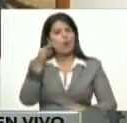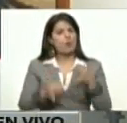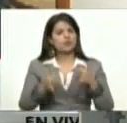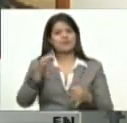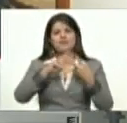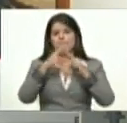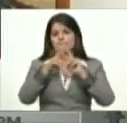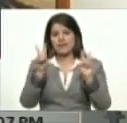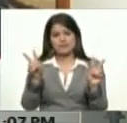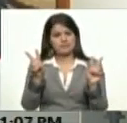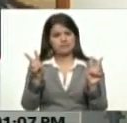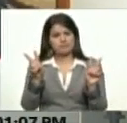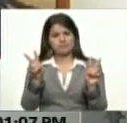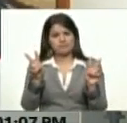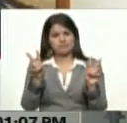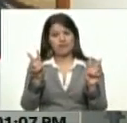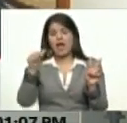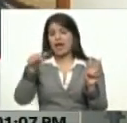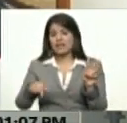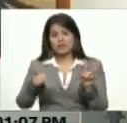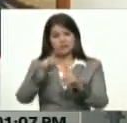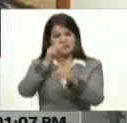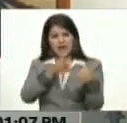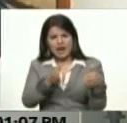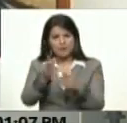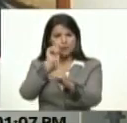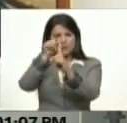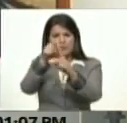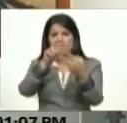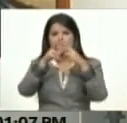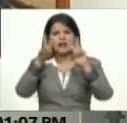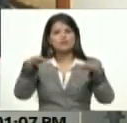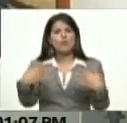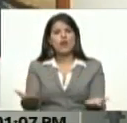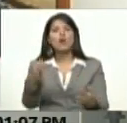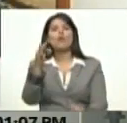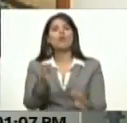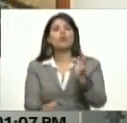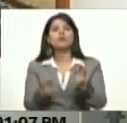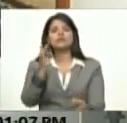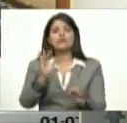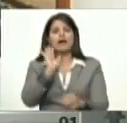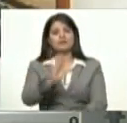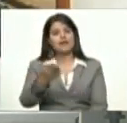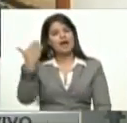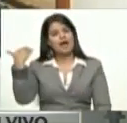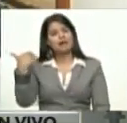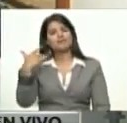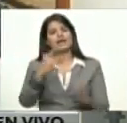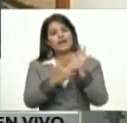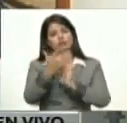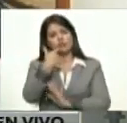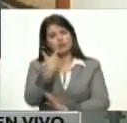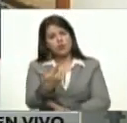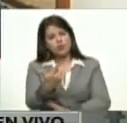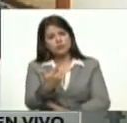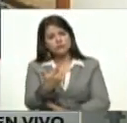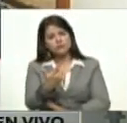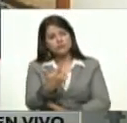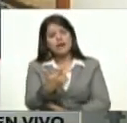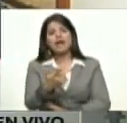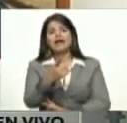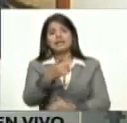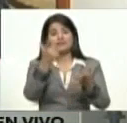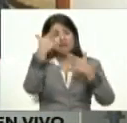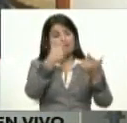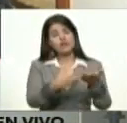paz. El único camino hacia la paz es la justicia. Así lo dijo nuestro Señor Jesucristo. Así nos lo